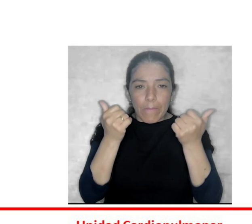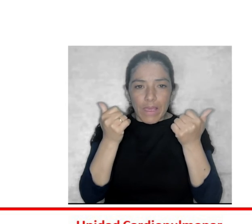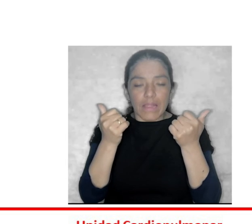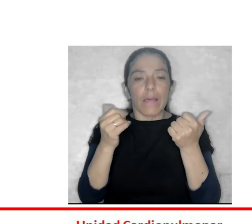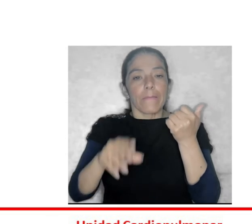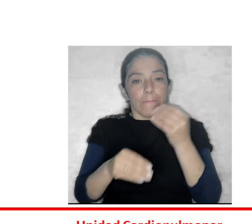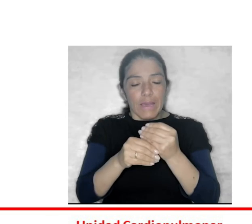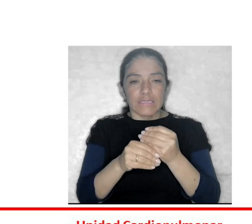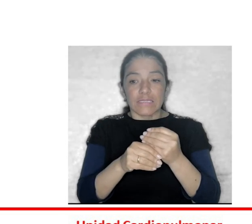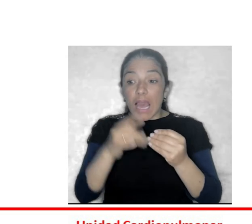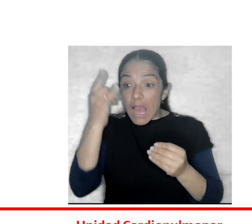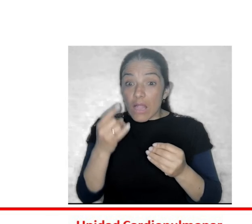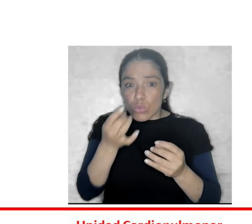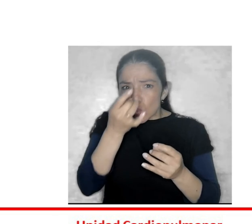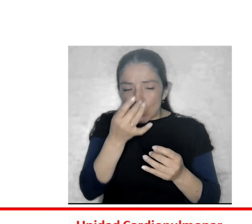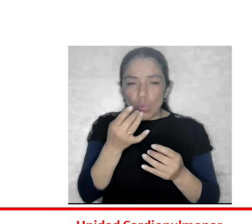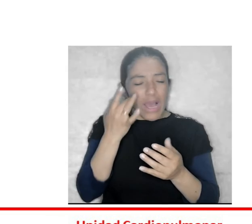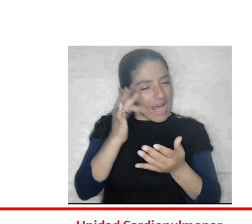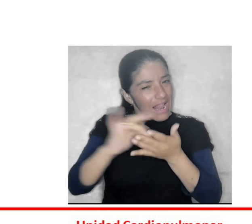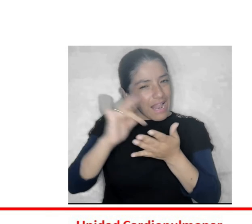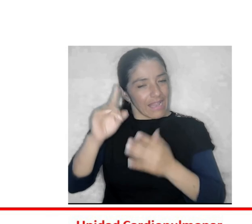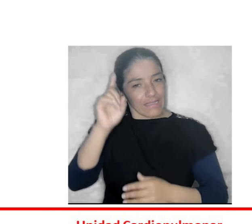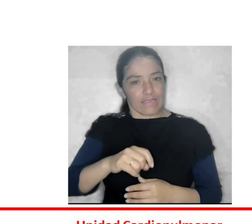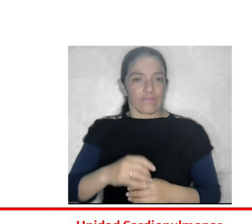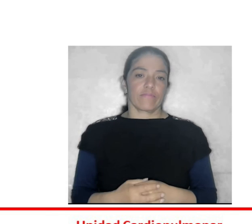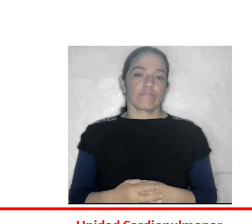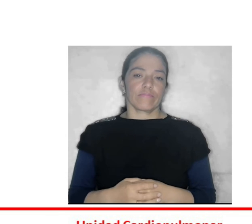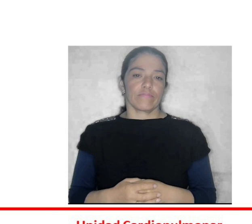limpias y realiza la limpieza según necesidad.